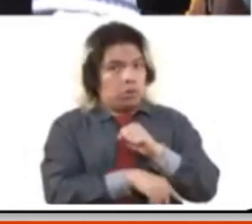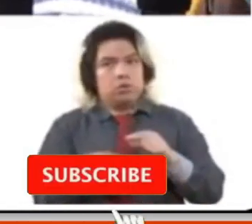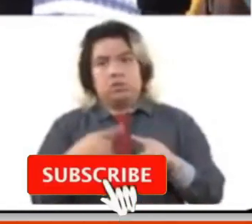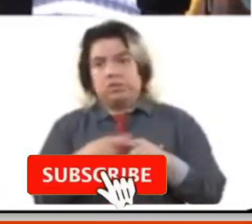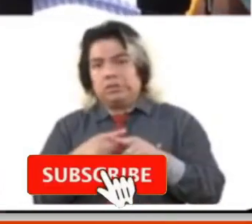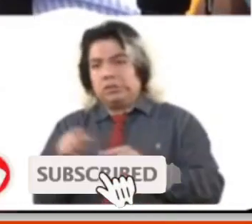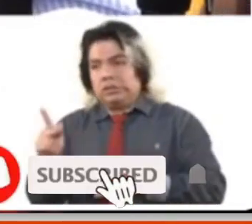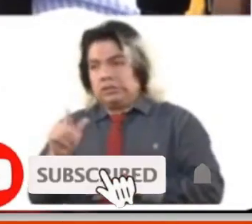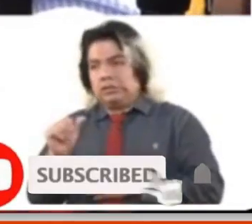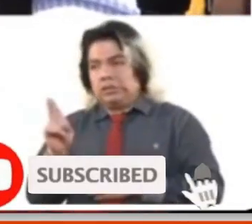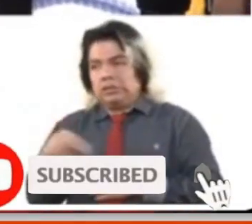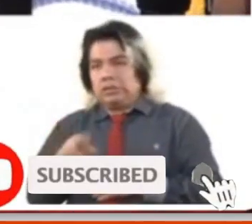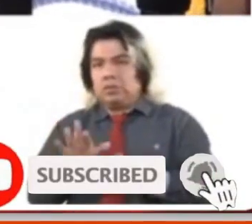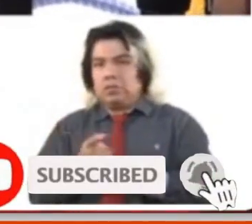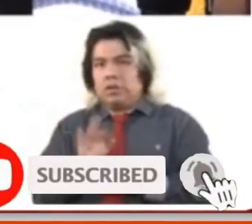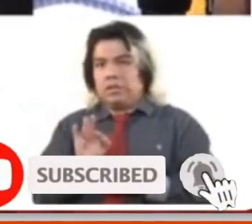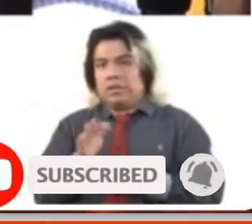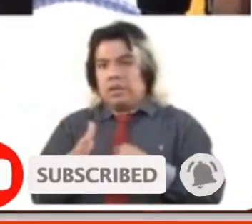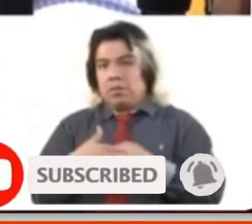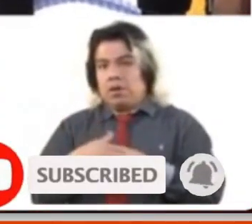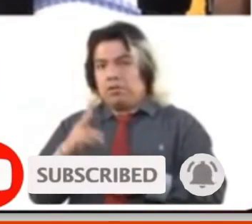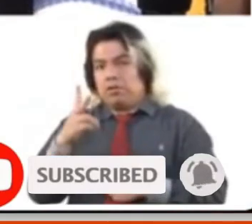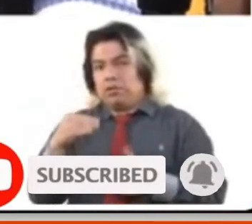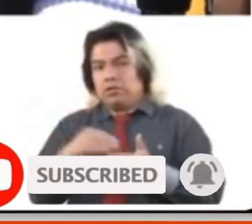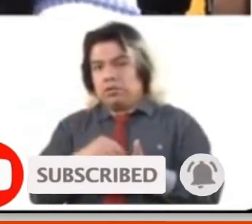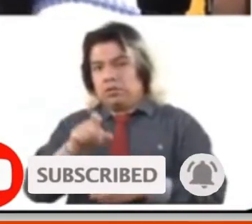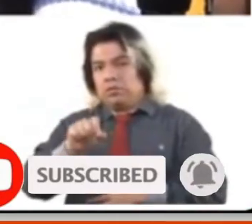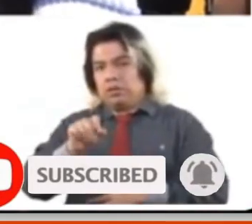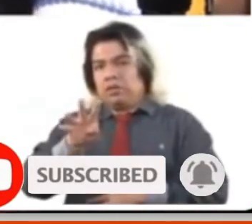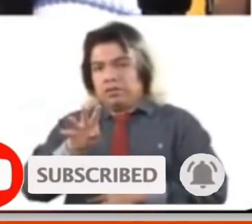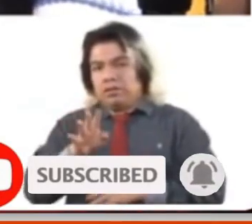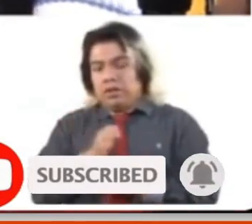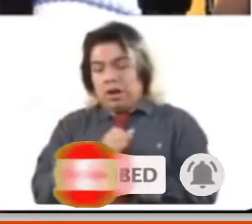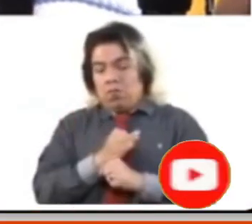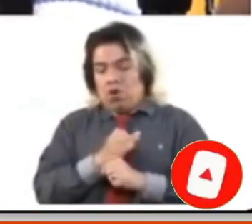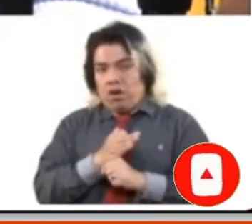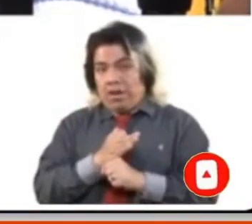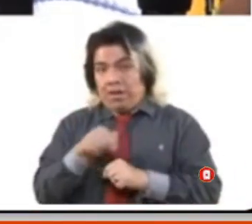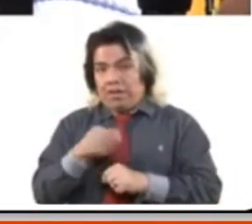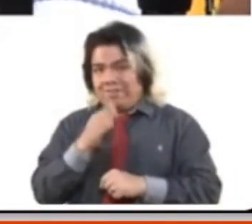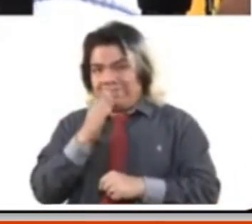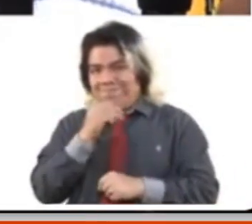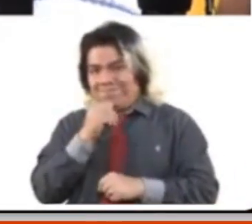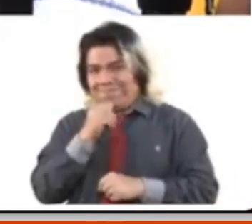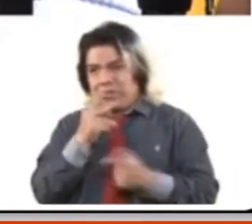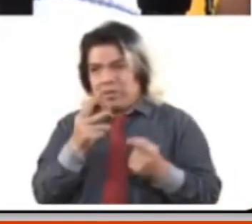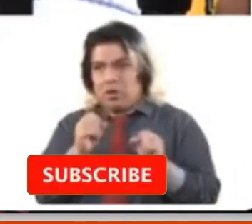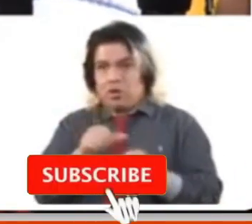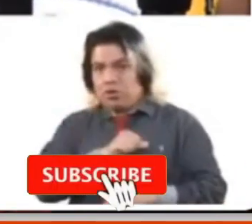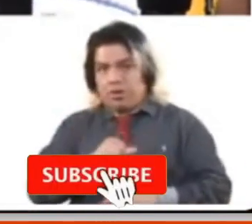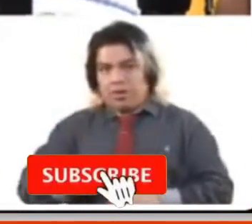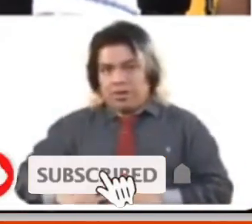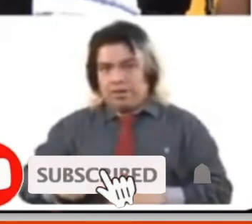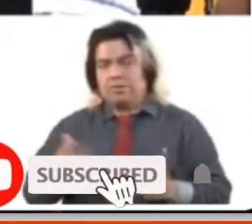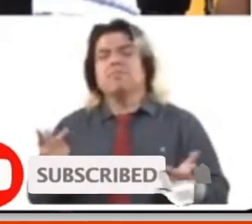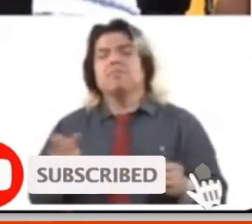del PAN, porque temen que en el 2024 pues no le alcanza Morena para refrendar aquí su hegemonía ni en ninguna alcaldía en la Ciudad de